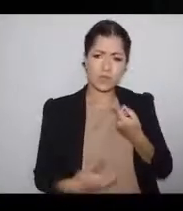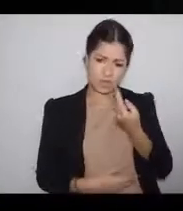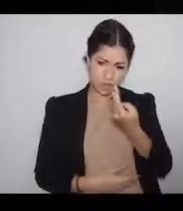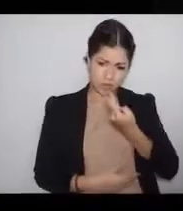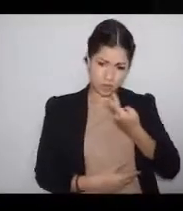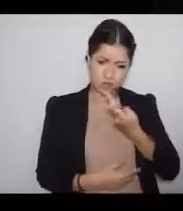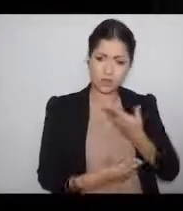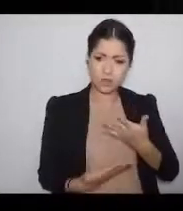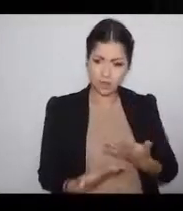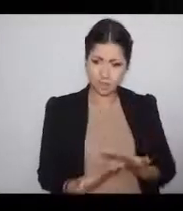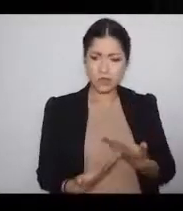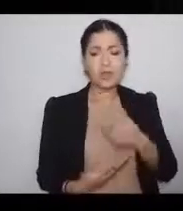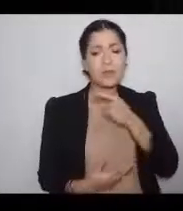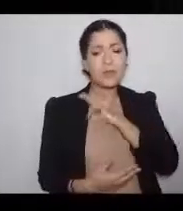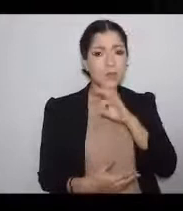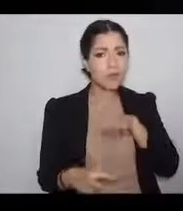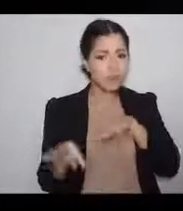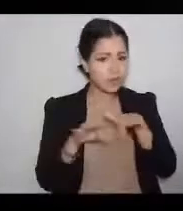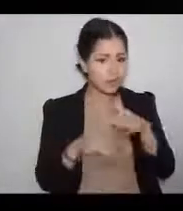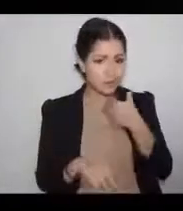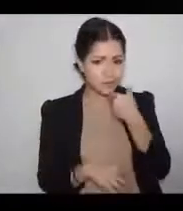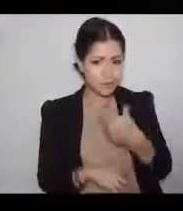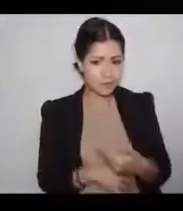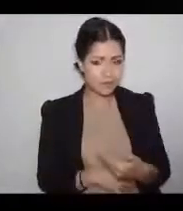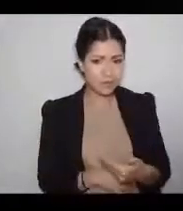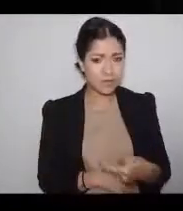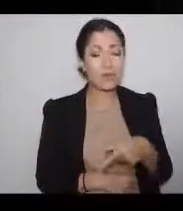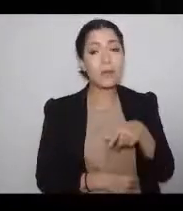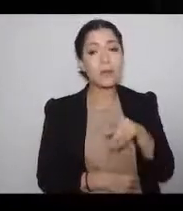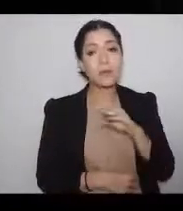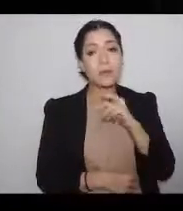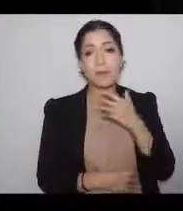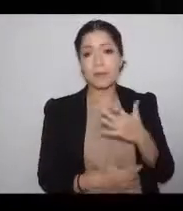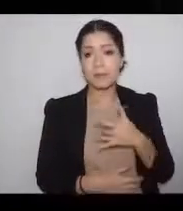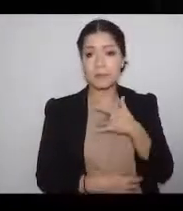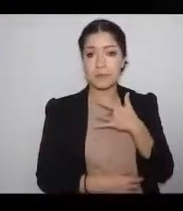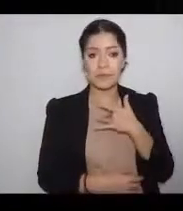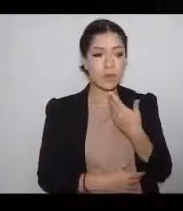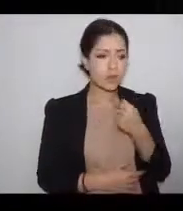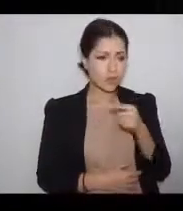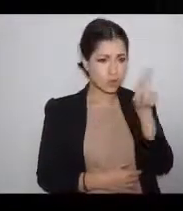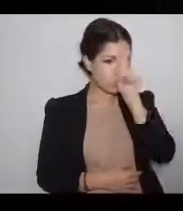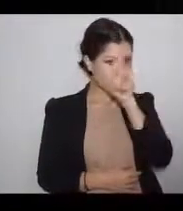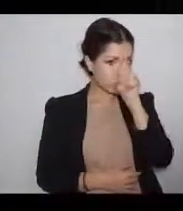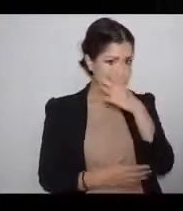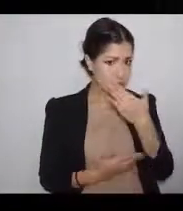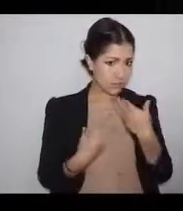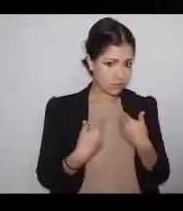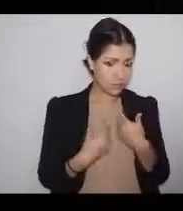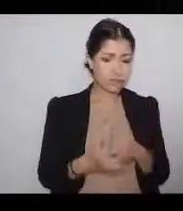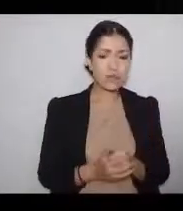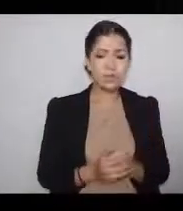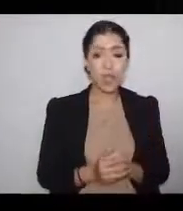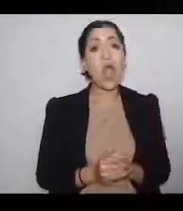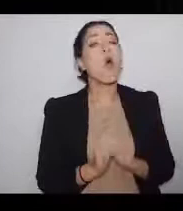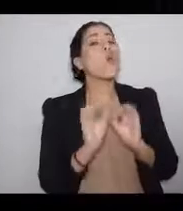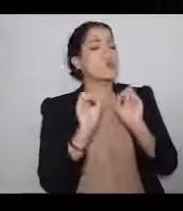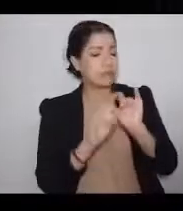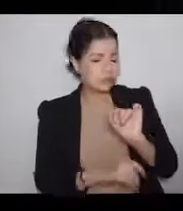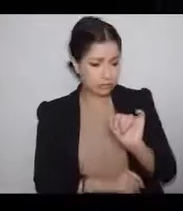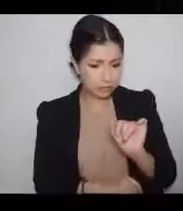Me encabrona que vivas en un ambiente que me desprecia. Me ibas a dar un consejo. Oh, gracias, apuntador.